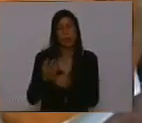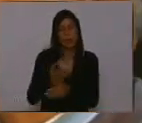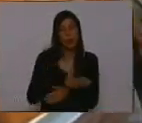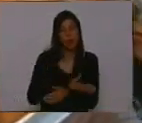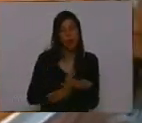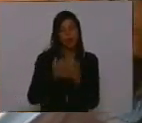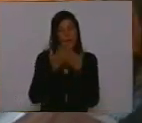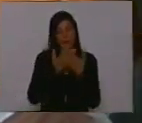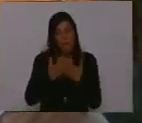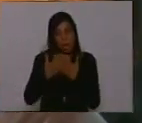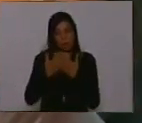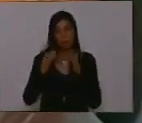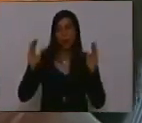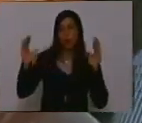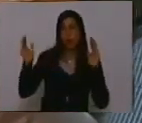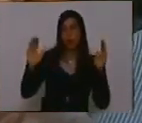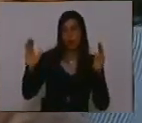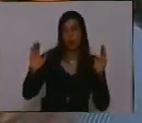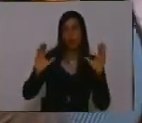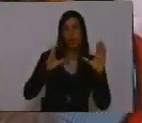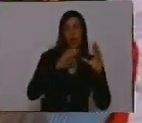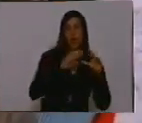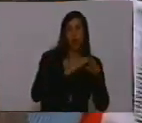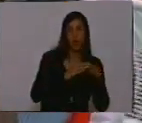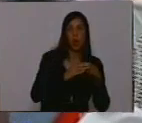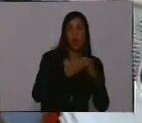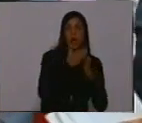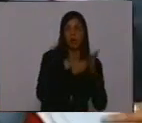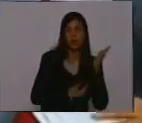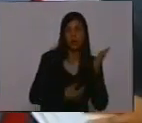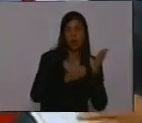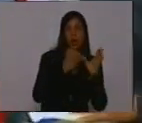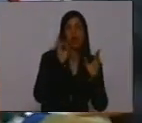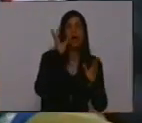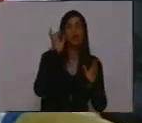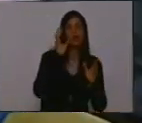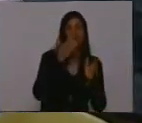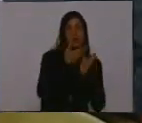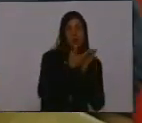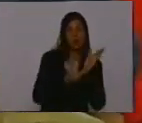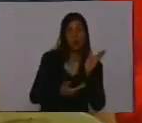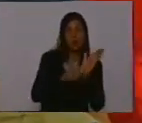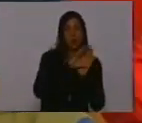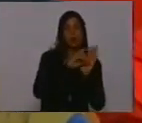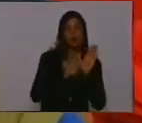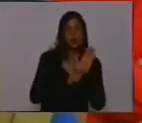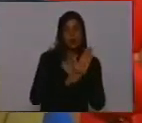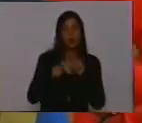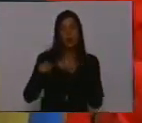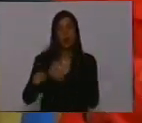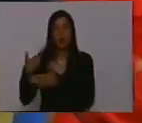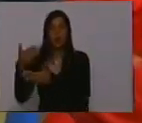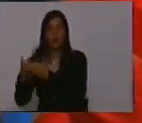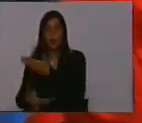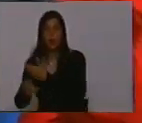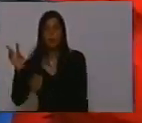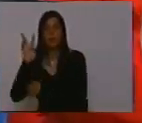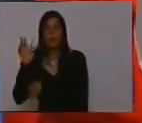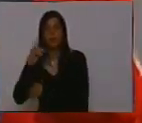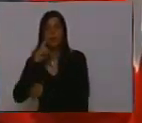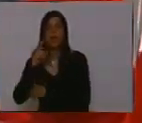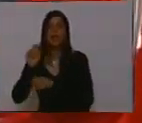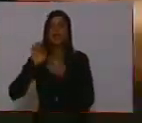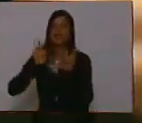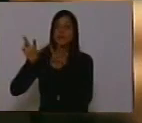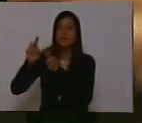comparado de las constituciones. Se revisaron las constituciones de Europa, se